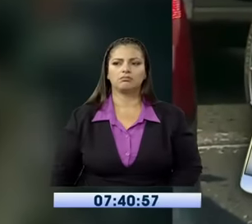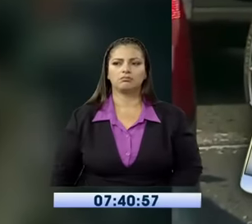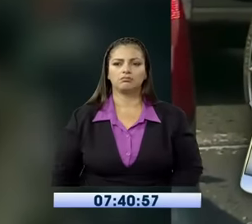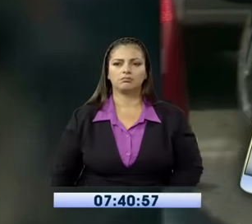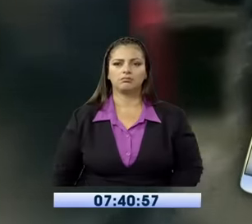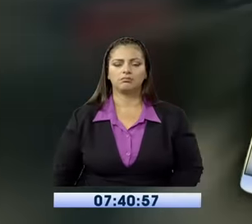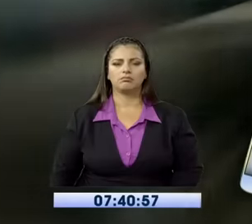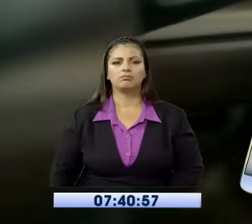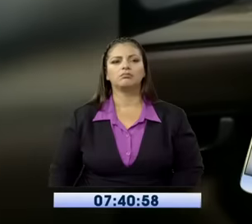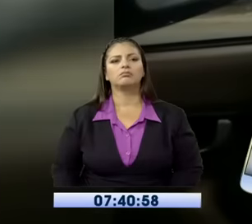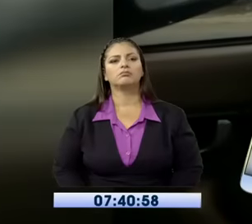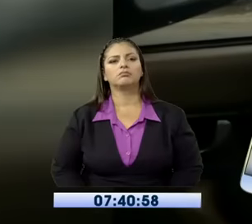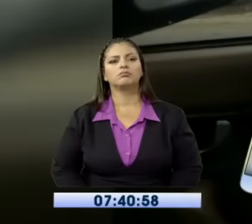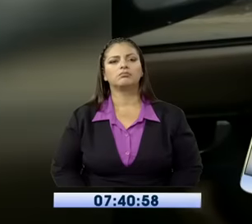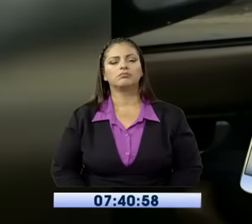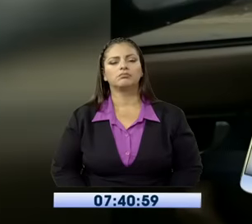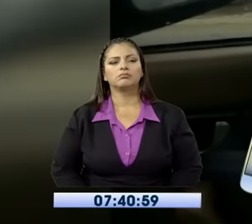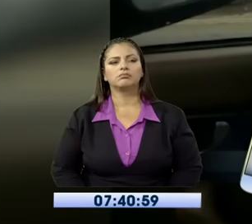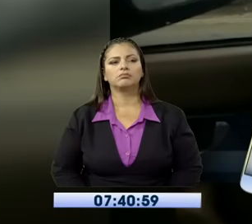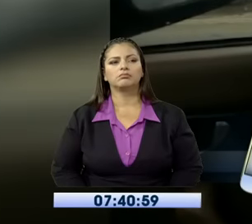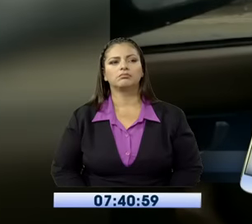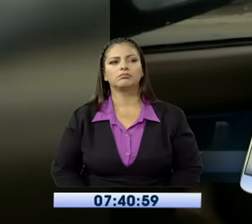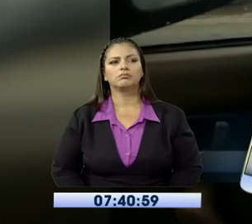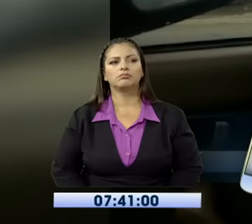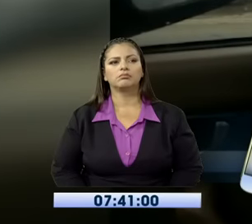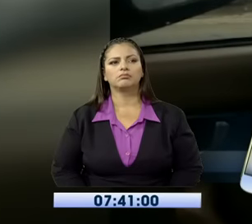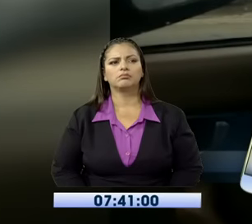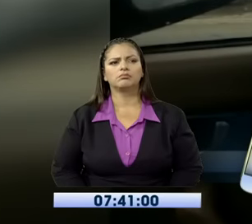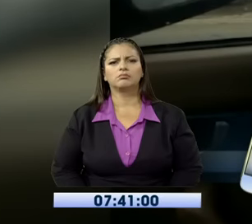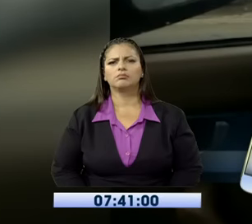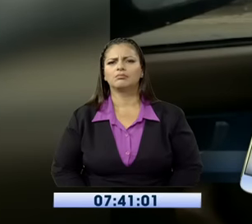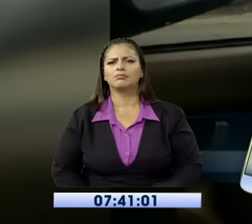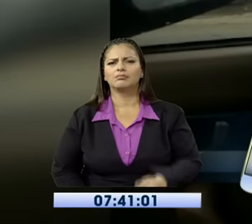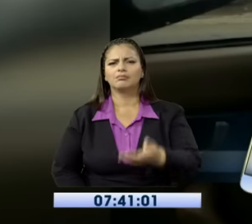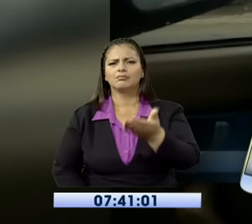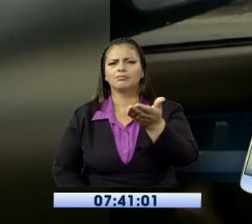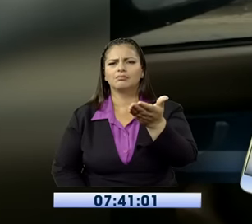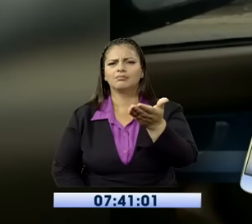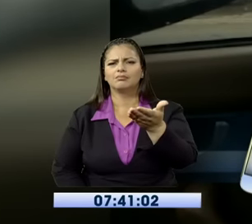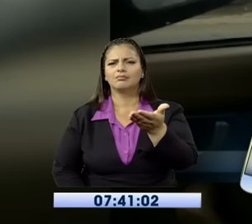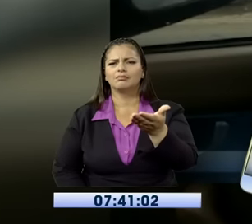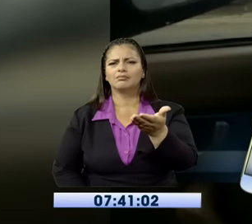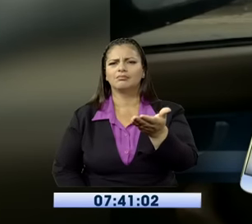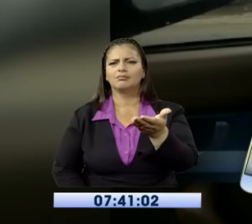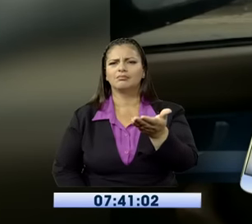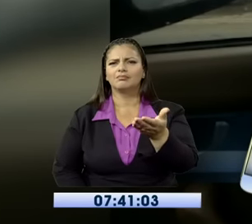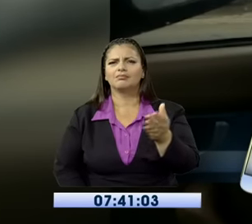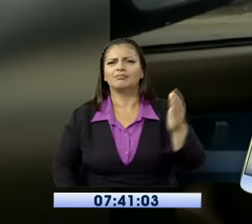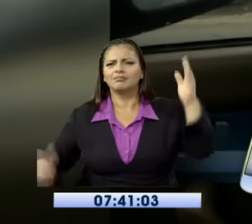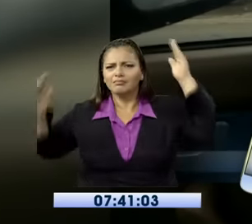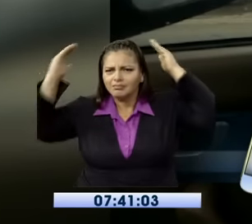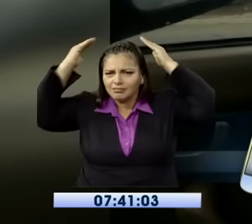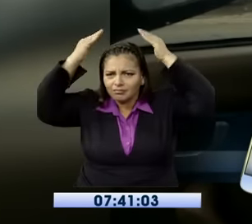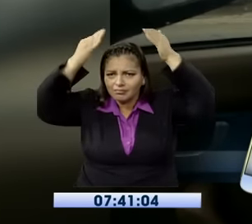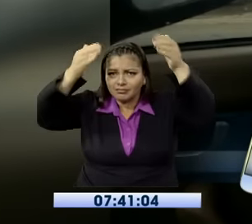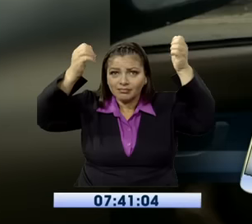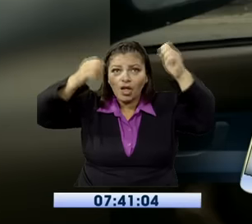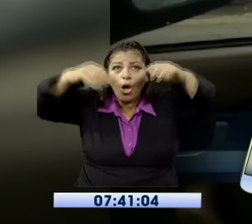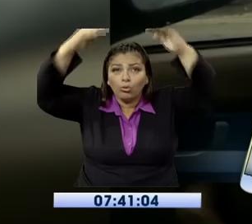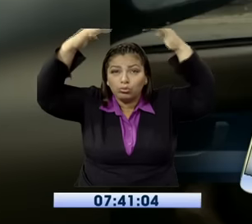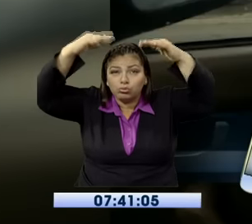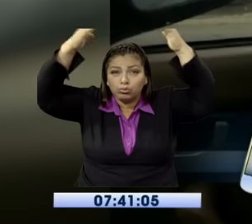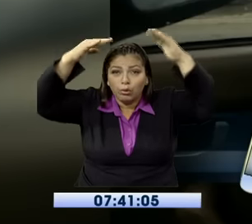decir aquí Déjame ver si hay una una fotito Mira esos muchacho Ay o se están protegiendo de la lluvia que